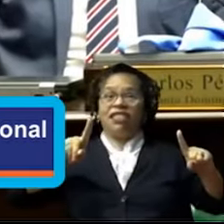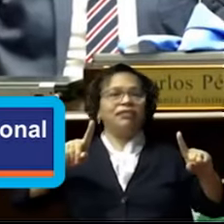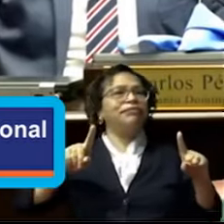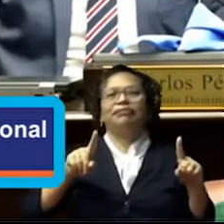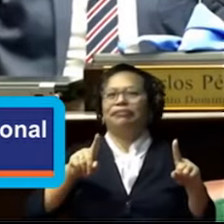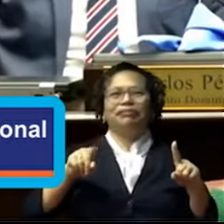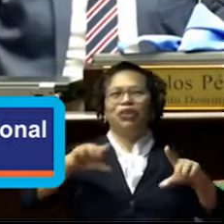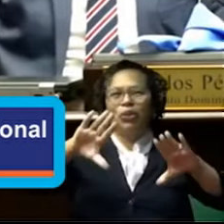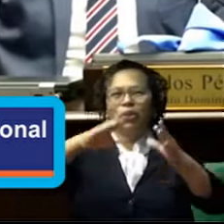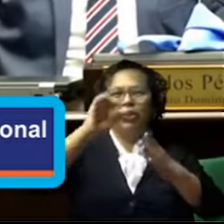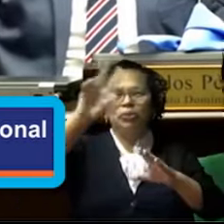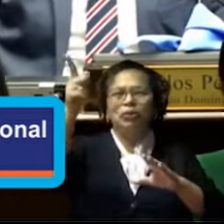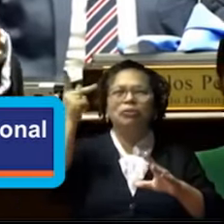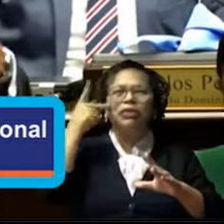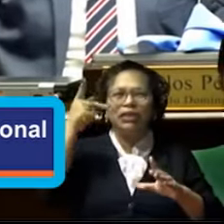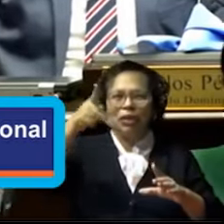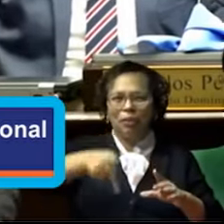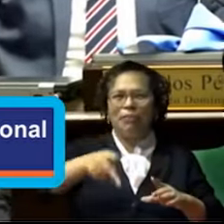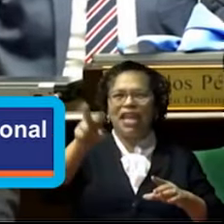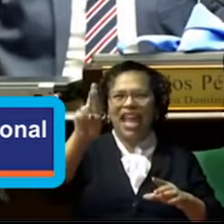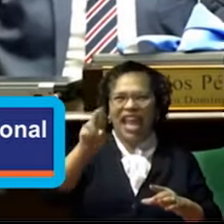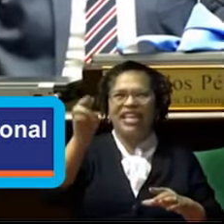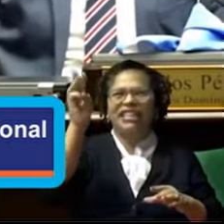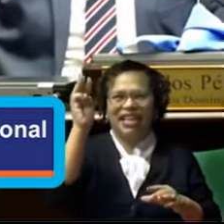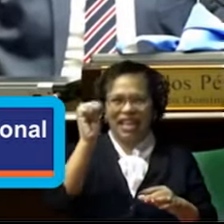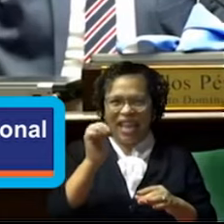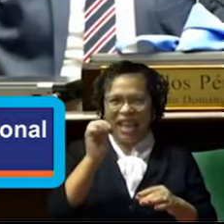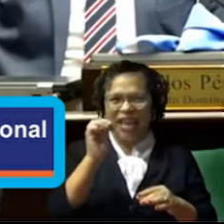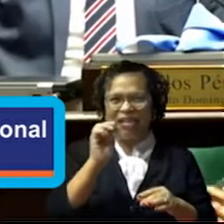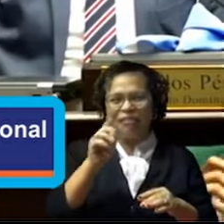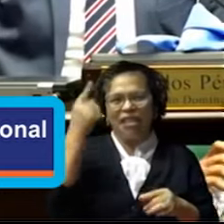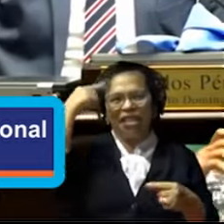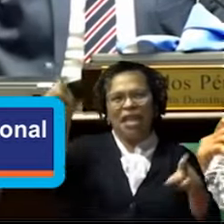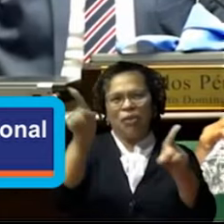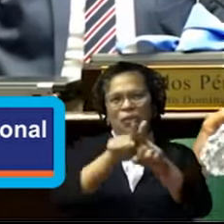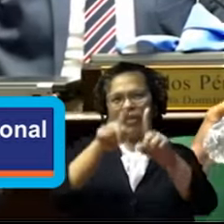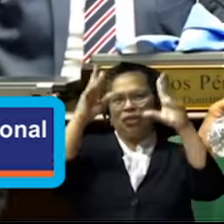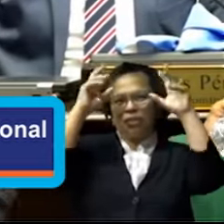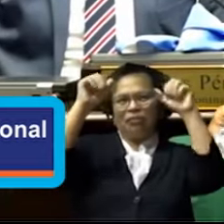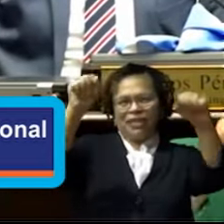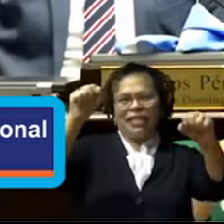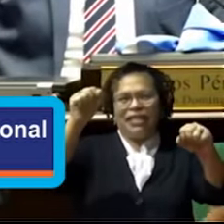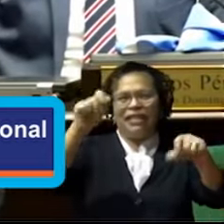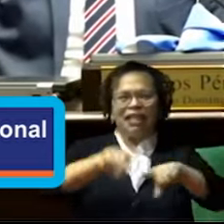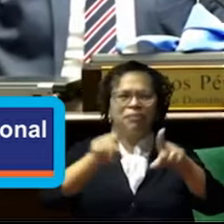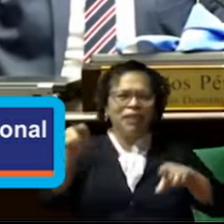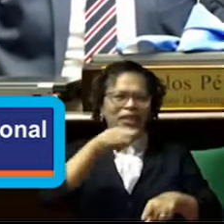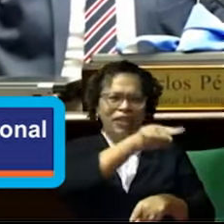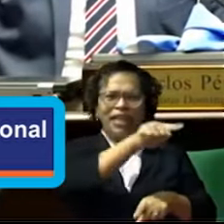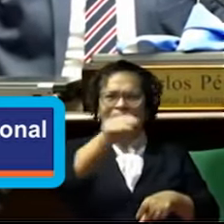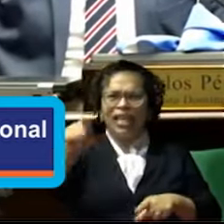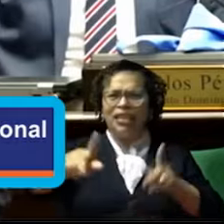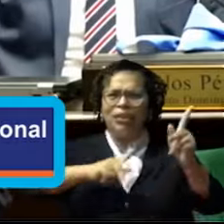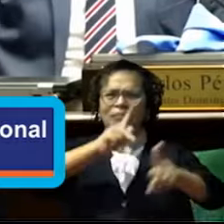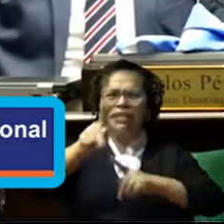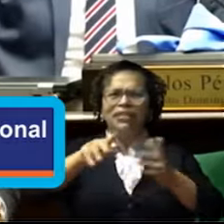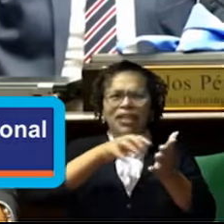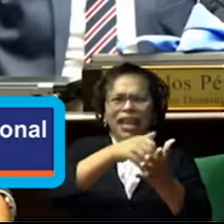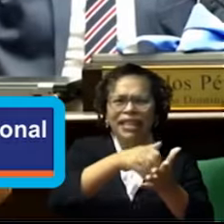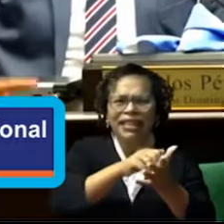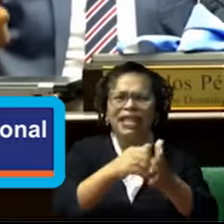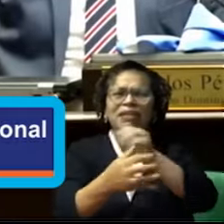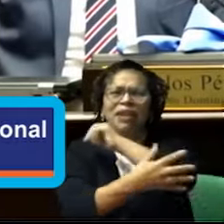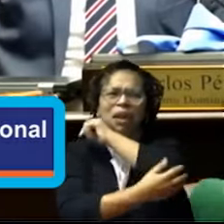reforma constitucional, porque tenemos un pueblo que sufre, que está viviendo en decadencia, en dificultades, y que necesitamos